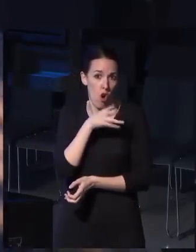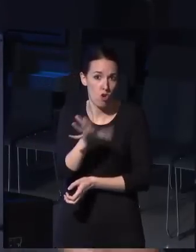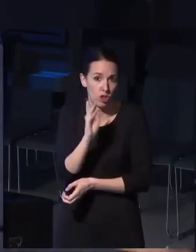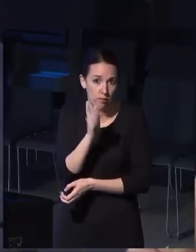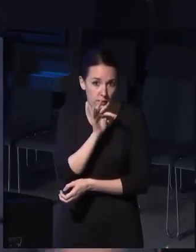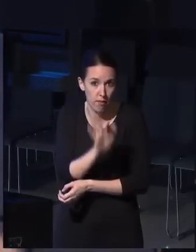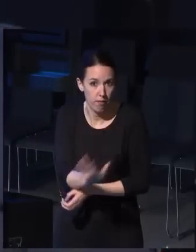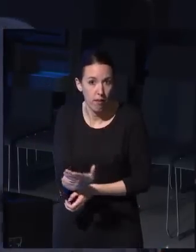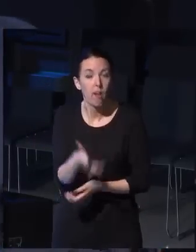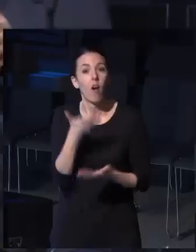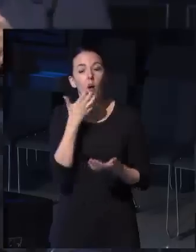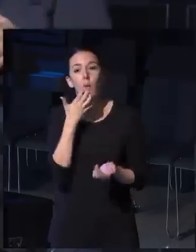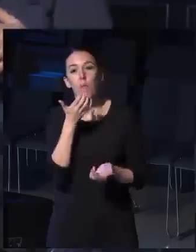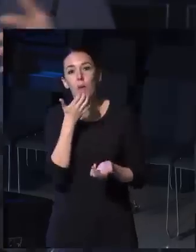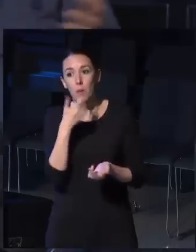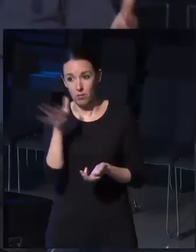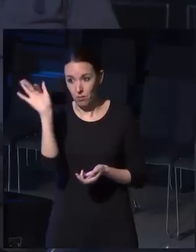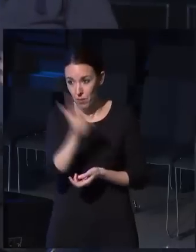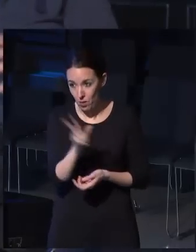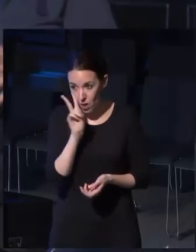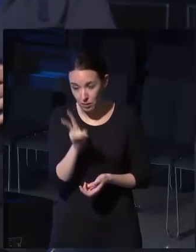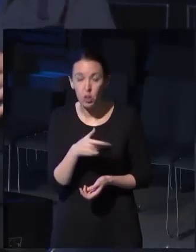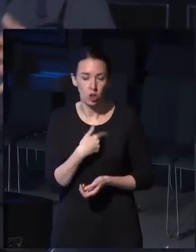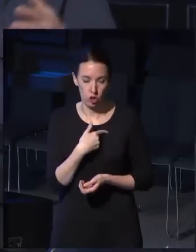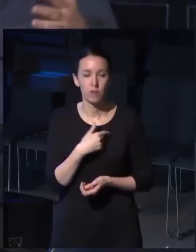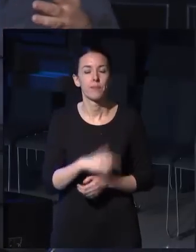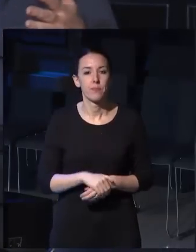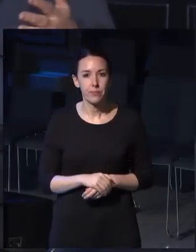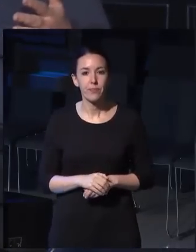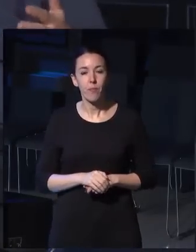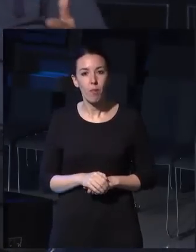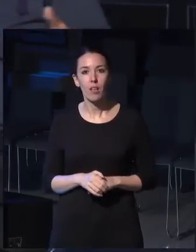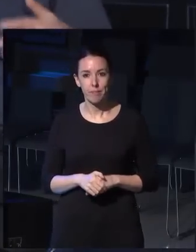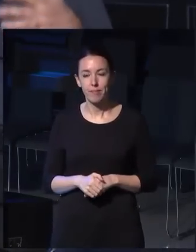no, pero por ejemplo, para hacer. La película, ¿no? Sí, pero para hacer un.